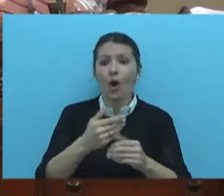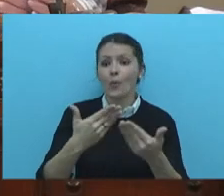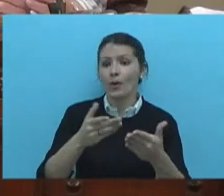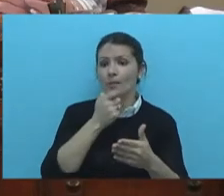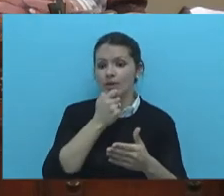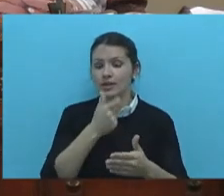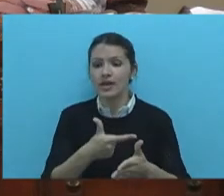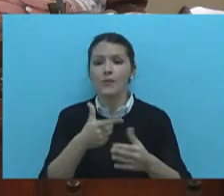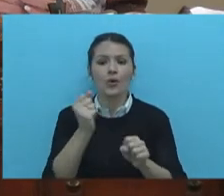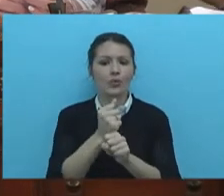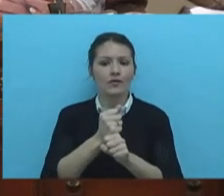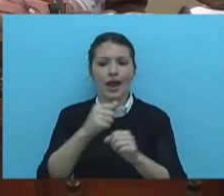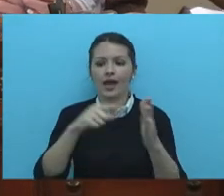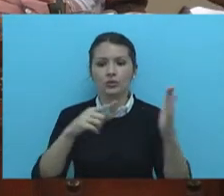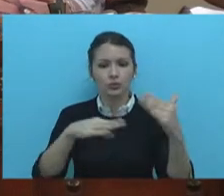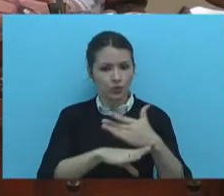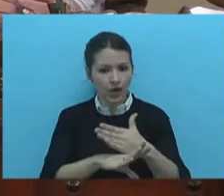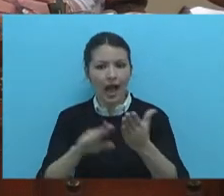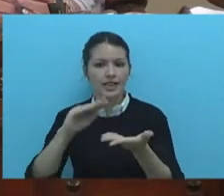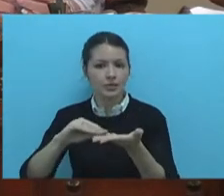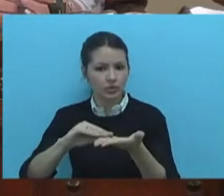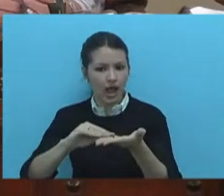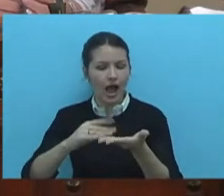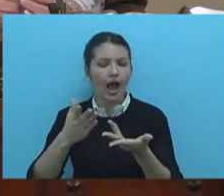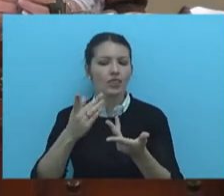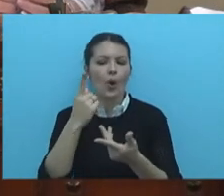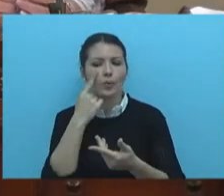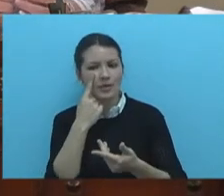presidente comunal, concejal, diputado, y por qué no